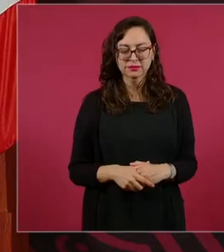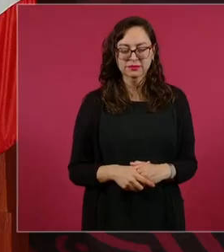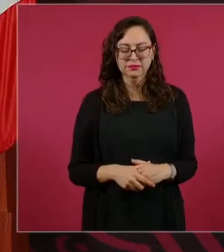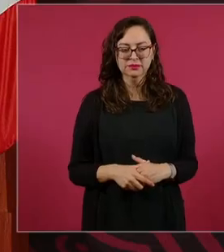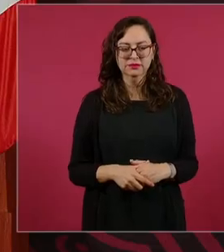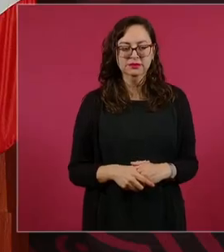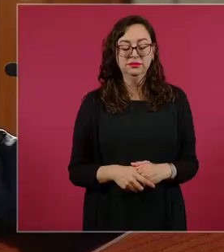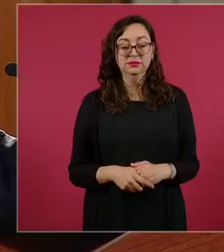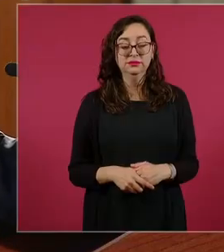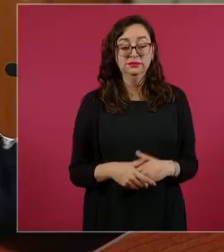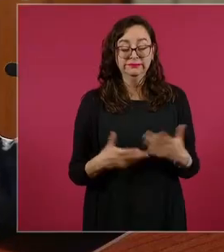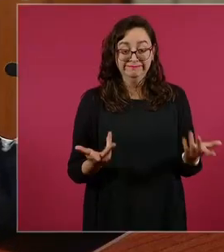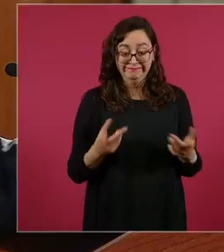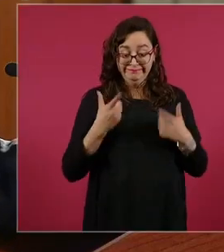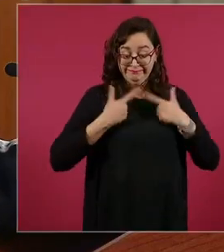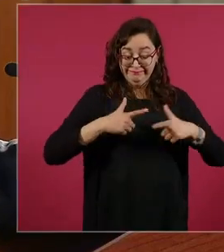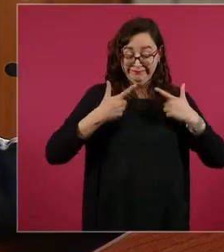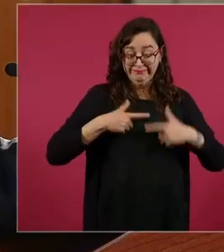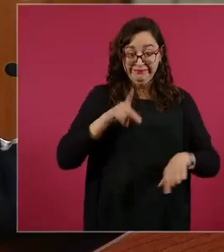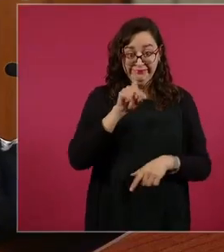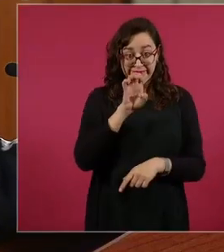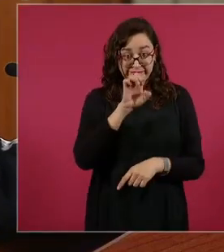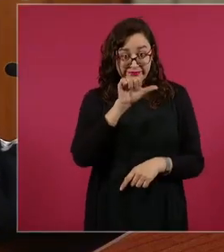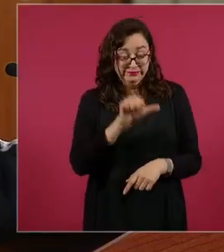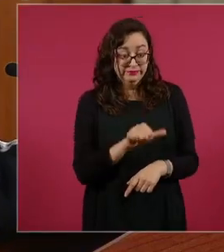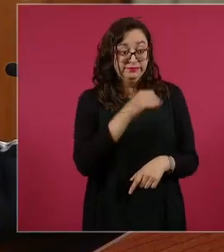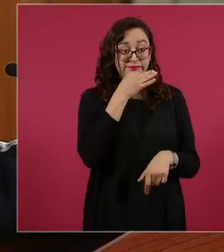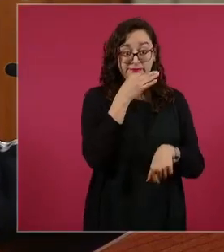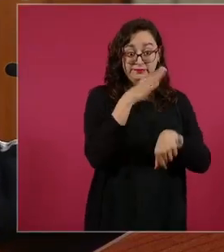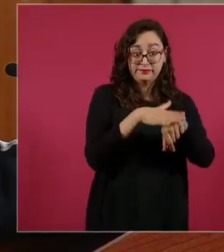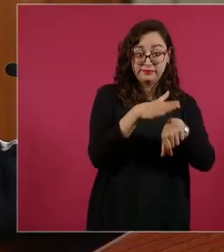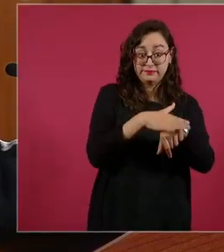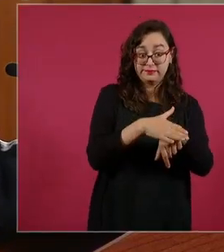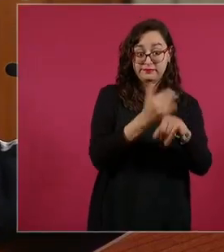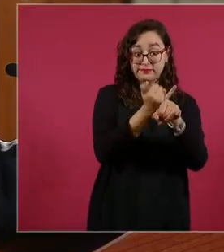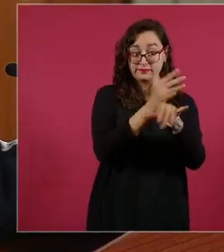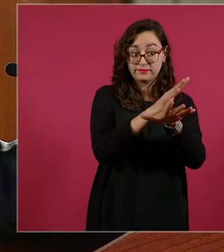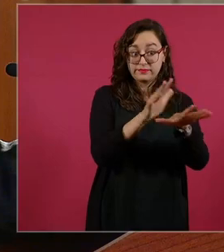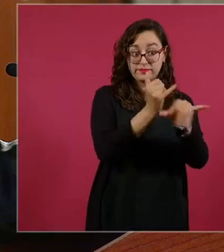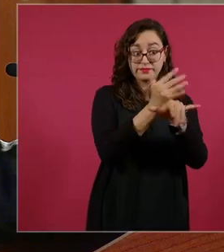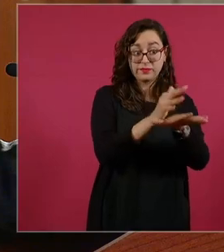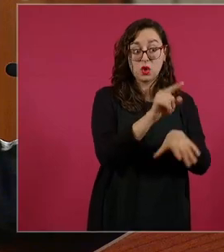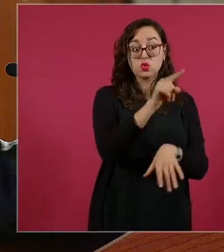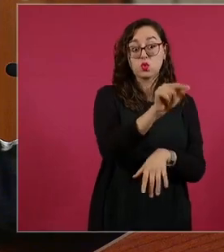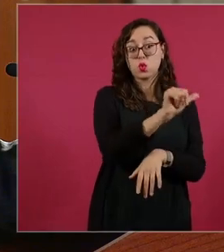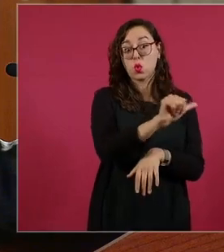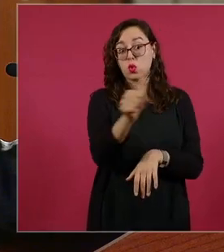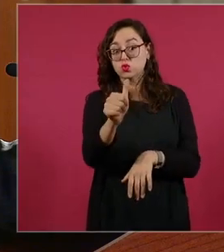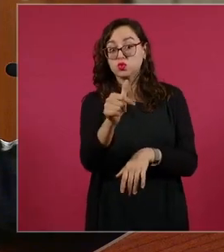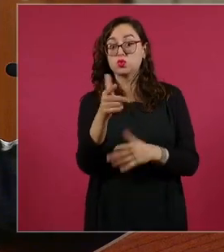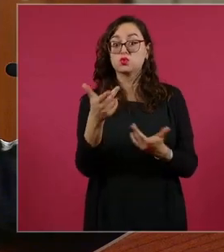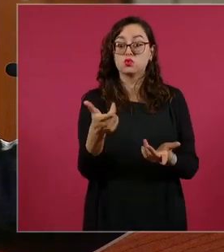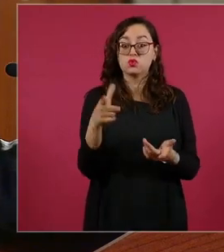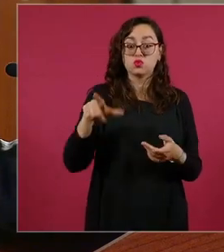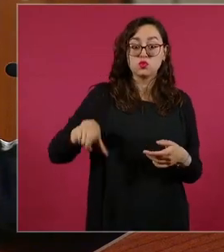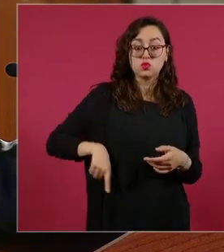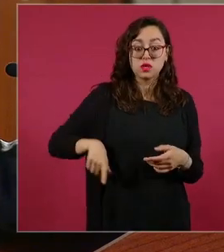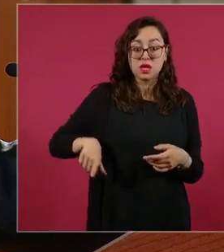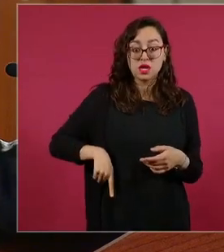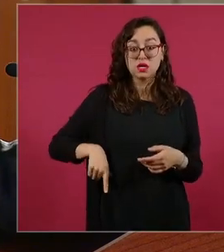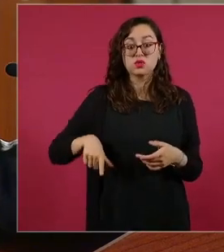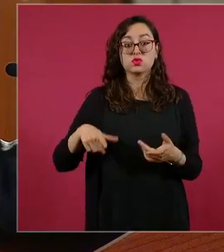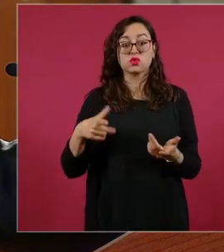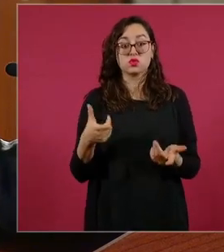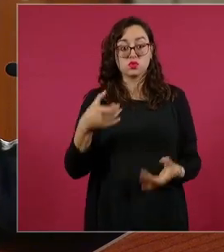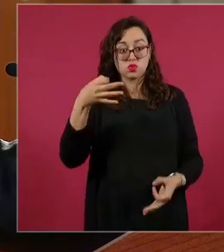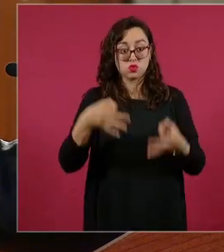Aparte de los agentes de la DEA o directivos de la DEA, ¿tuviste alguna entrevista con funcionarios del Departamento de